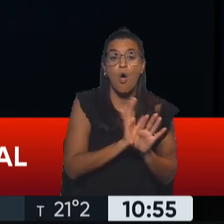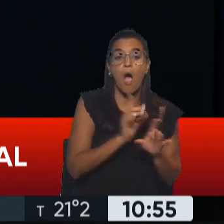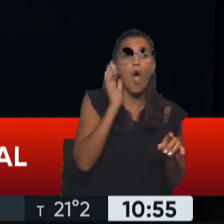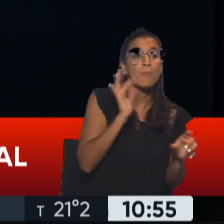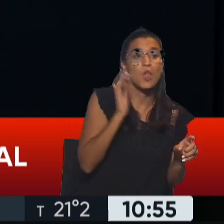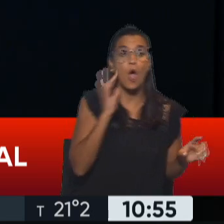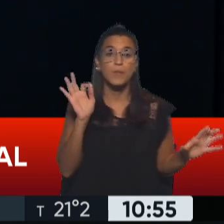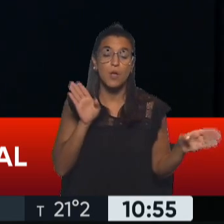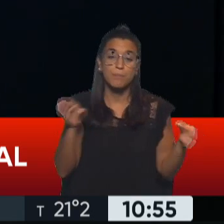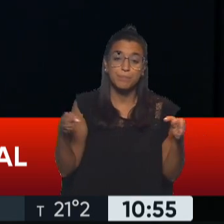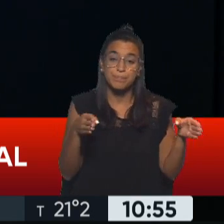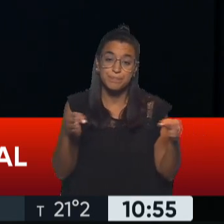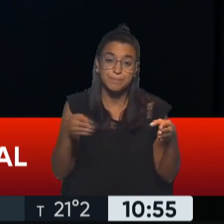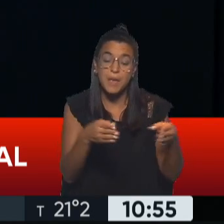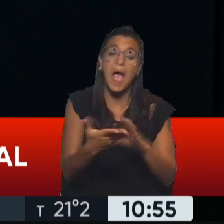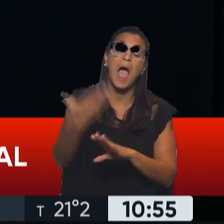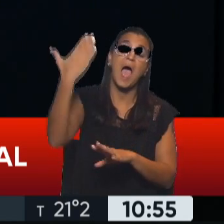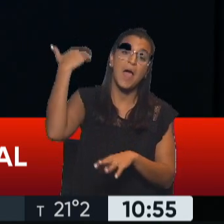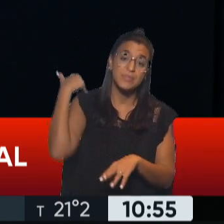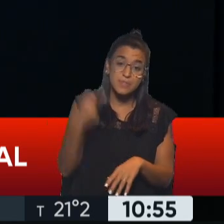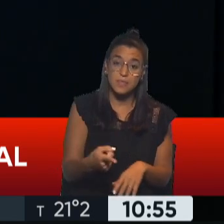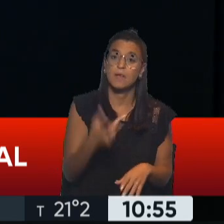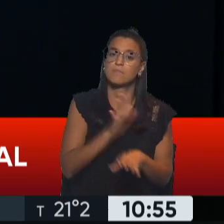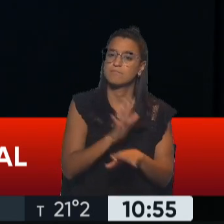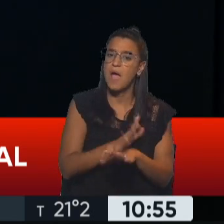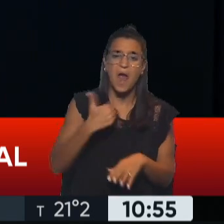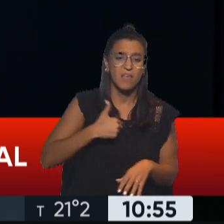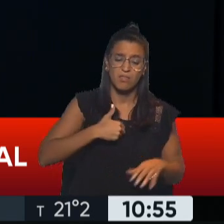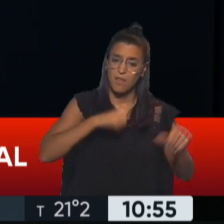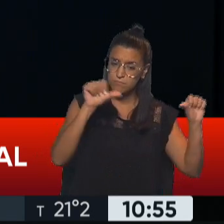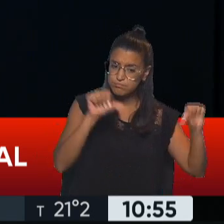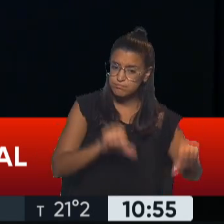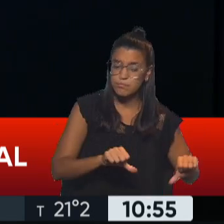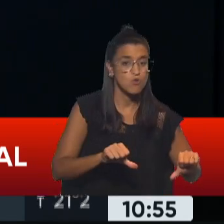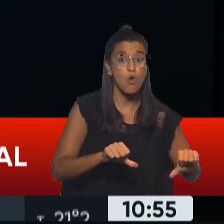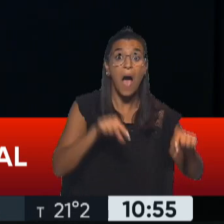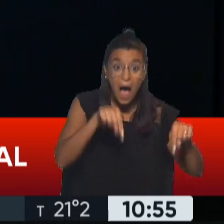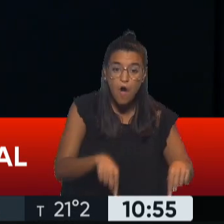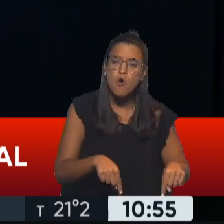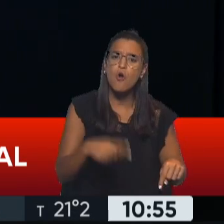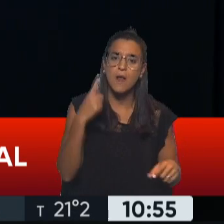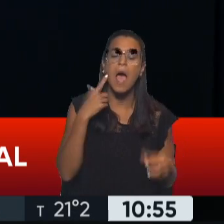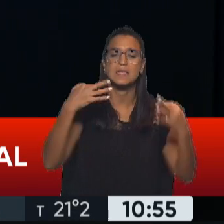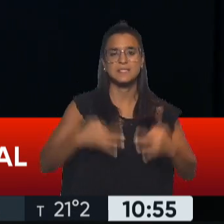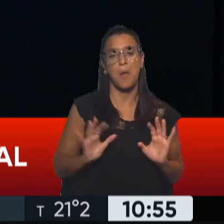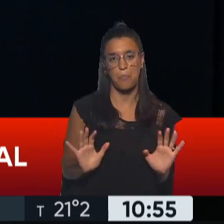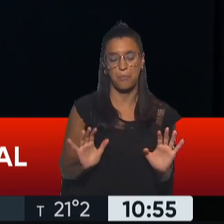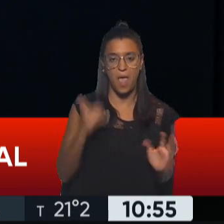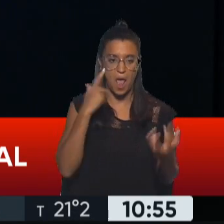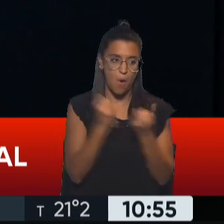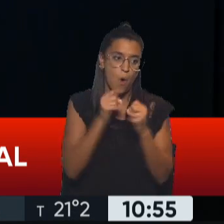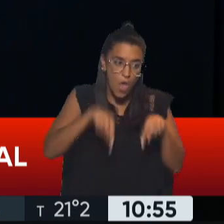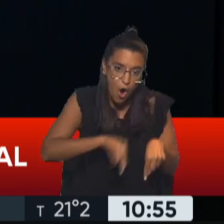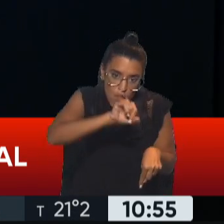otro lugar. Y se había empezado en un lugar que era muy dañino para la Argentina. Y terminamos en un lugar que es razonable, en